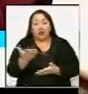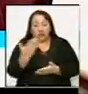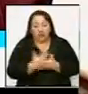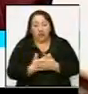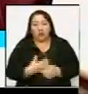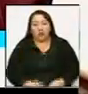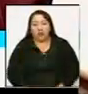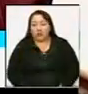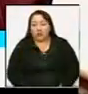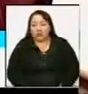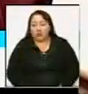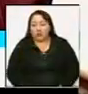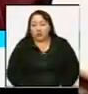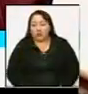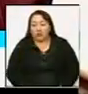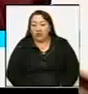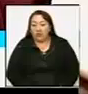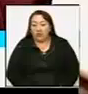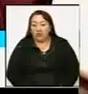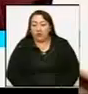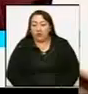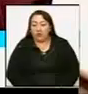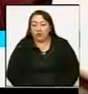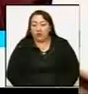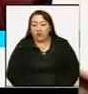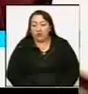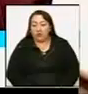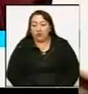muestre lo contrario. Pero no tengamos